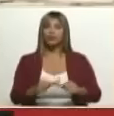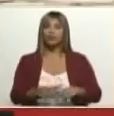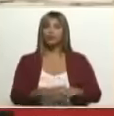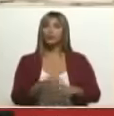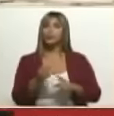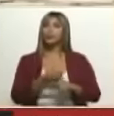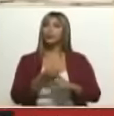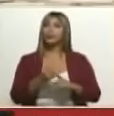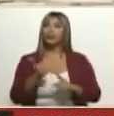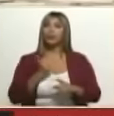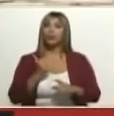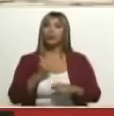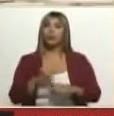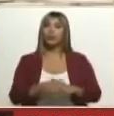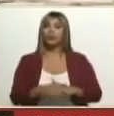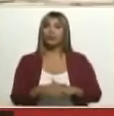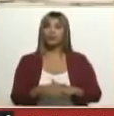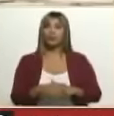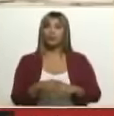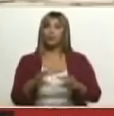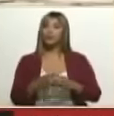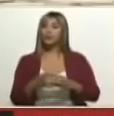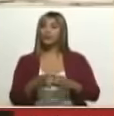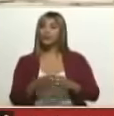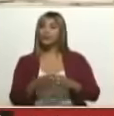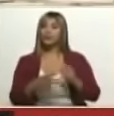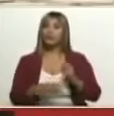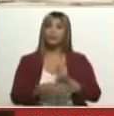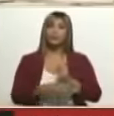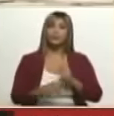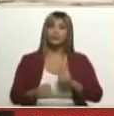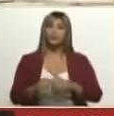contra cualquiera o contra los grupos o contra todos los grupos